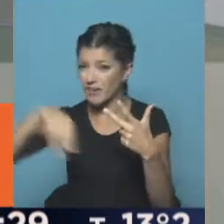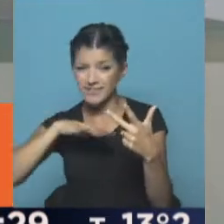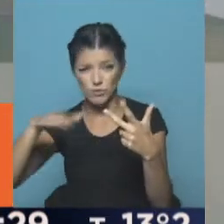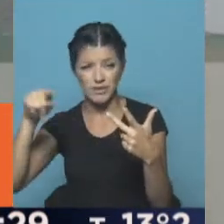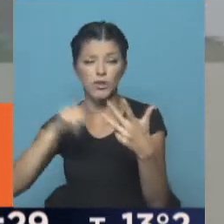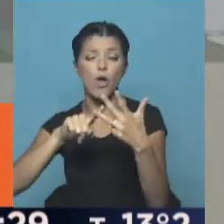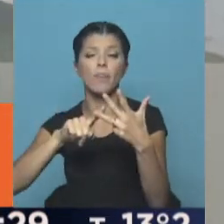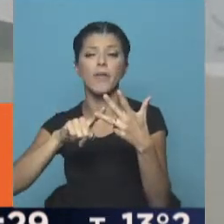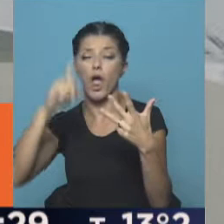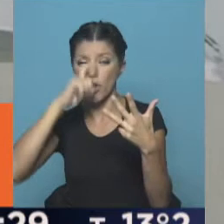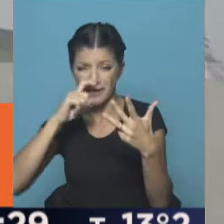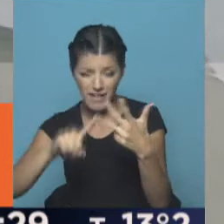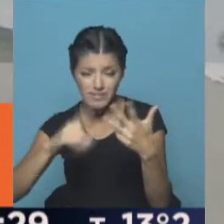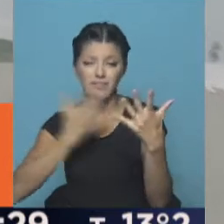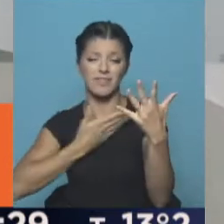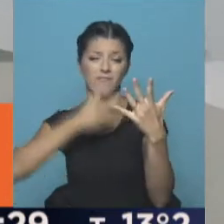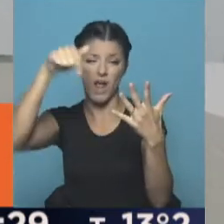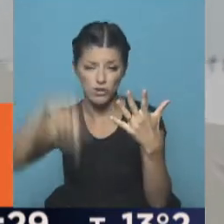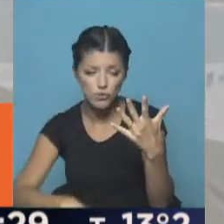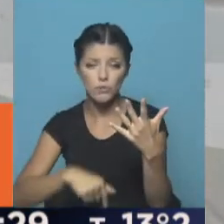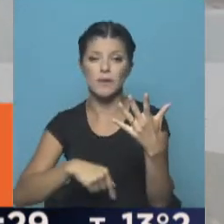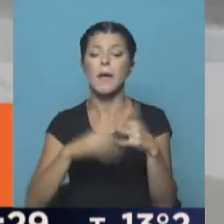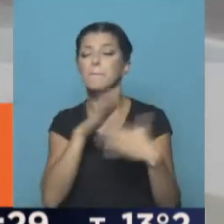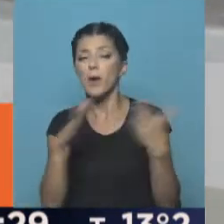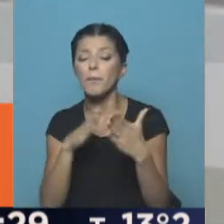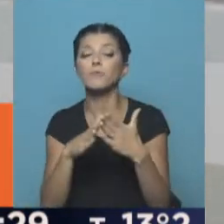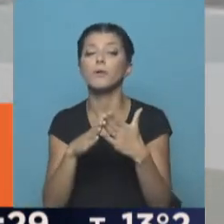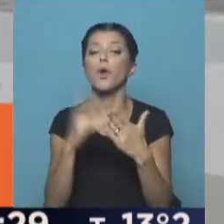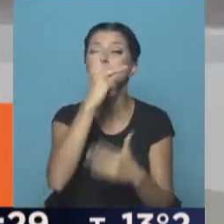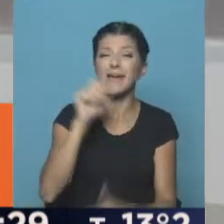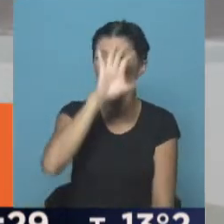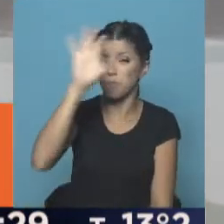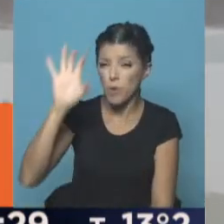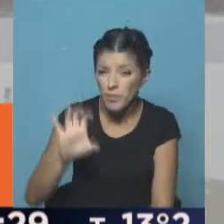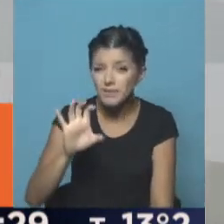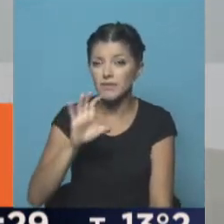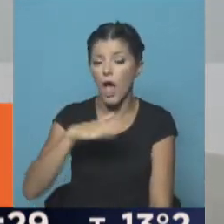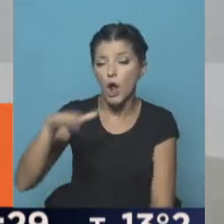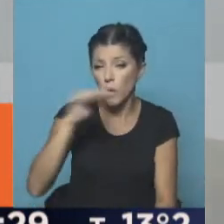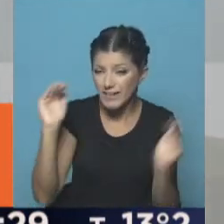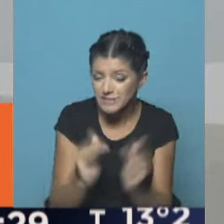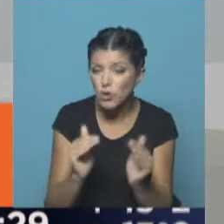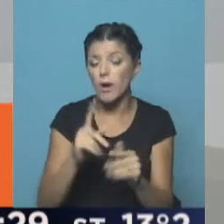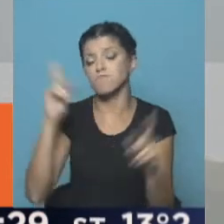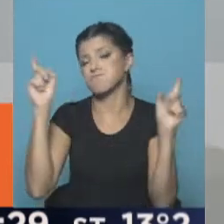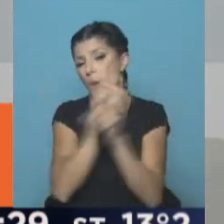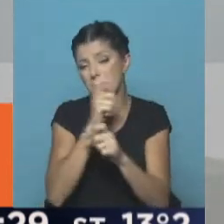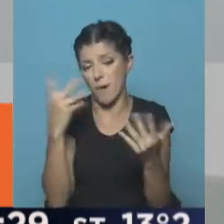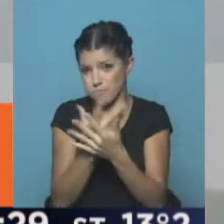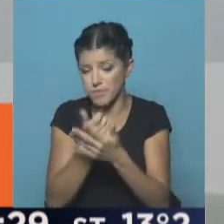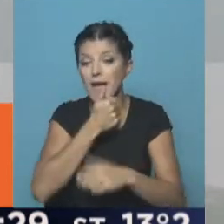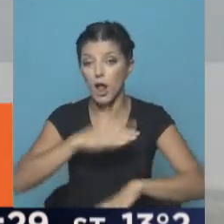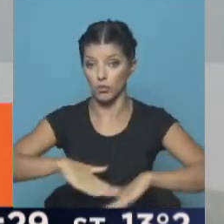Santa Fe, pero han sido casi 20 provincias con localidades aún pequeñas afectadas. Situaciones que se